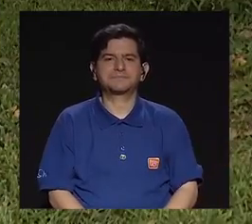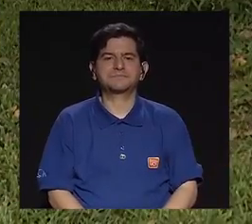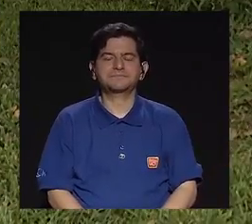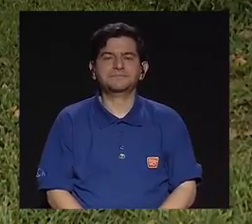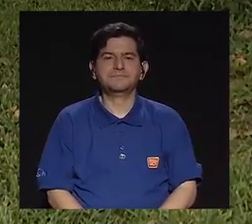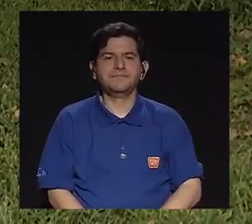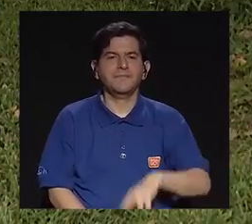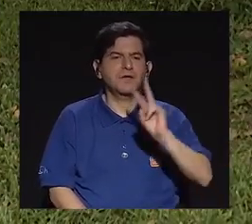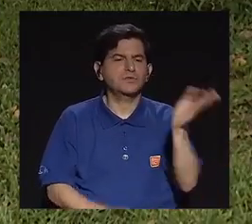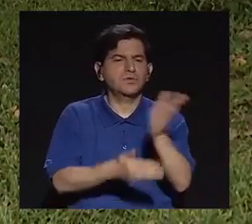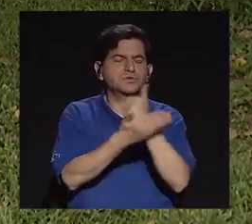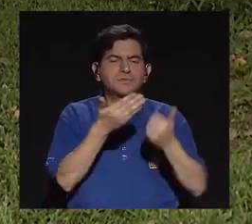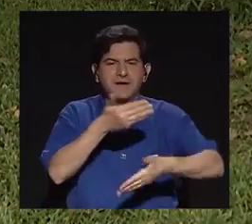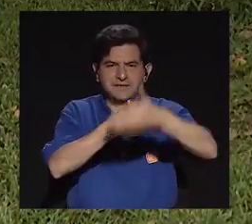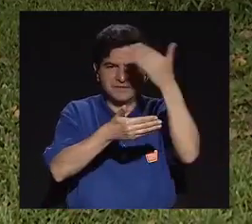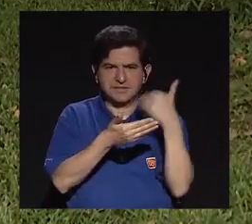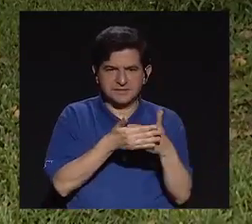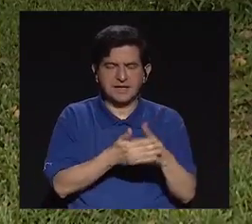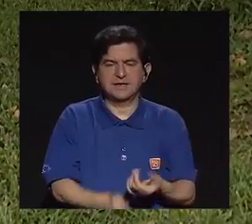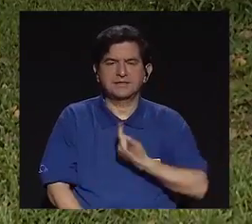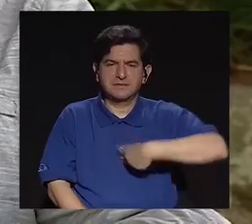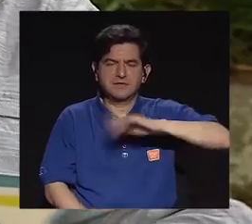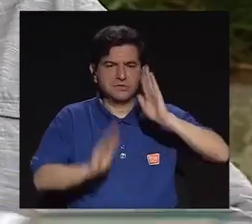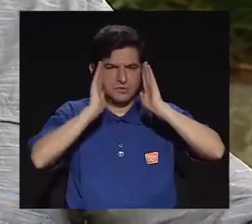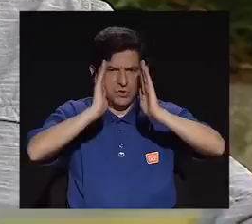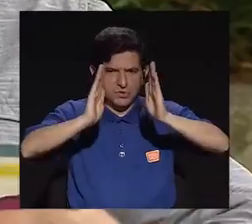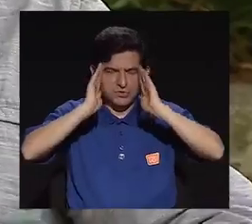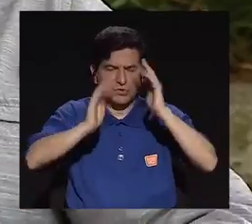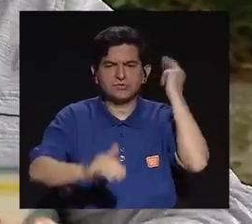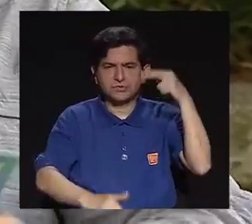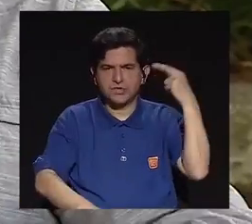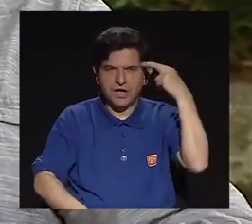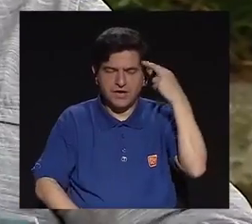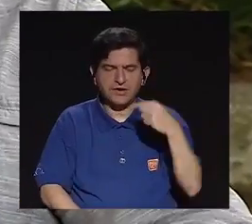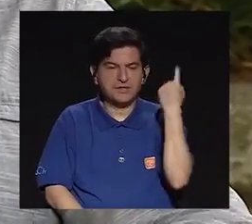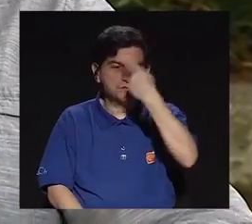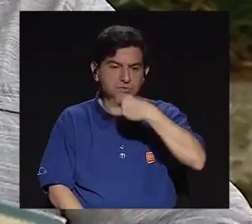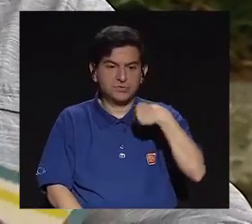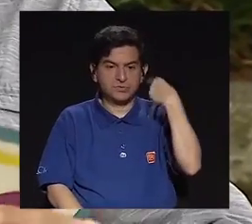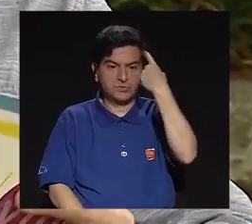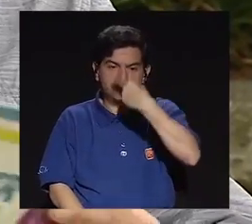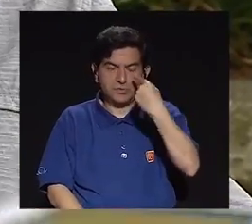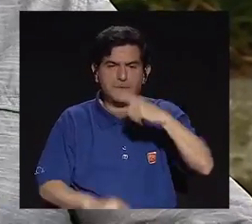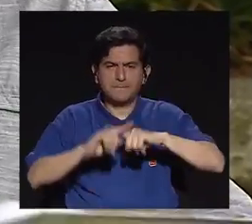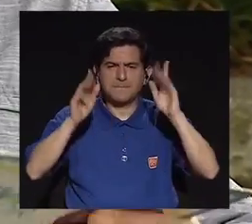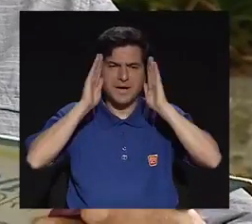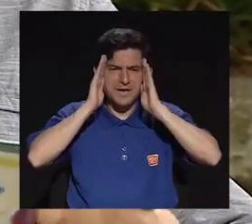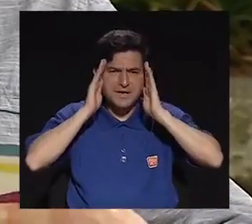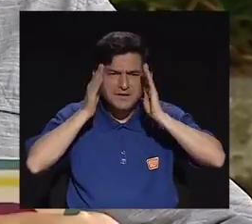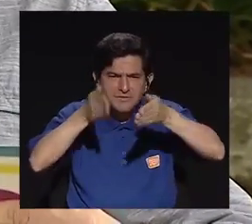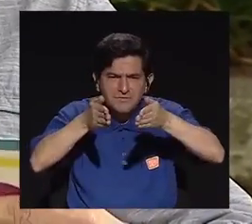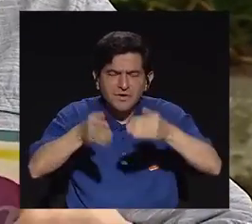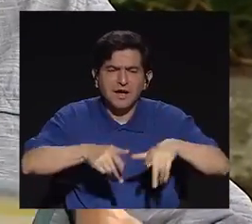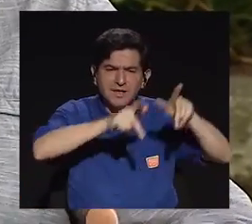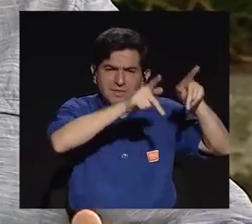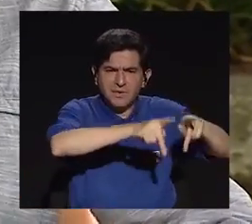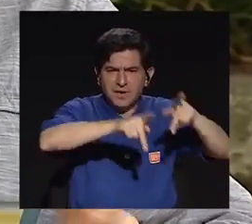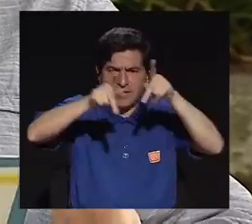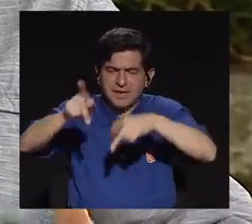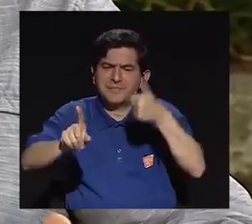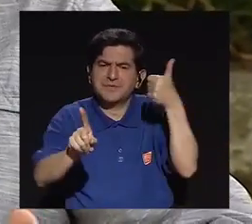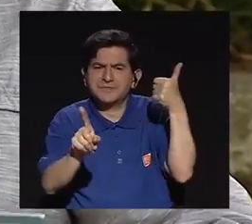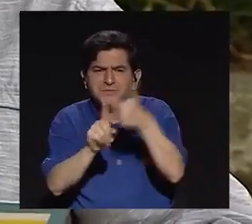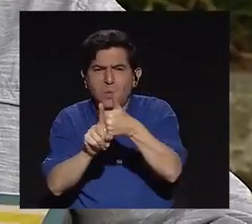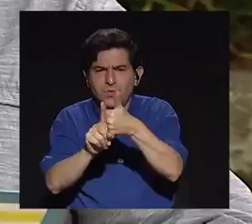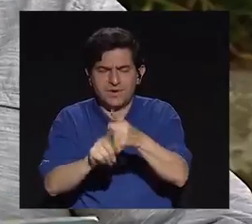en los dos anteriores bloques hemos venido dándole seguimiento a las causas del vértigo, pero si nos enfocamos en el paciente